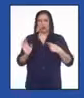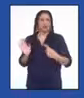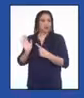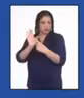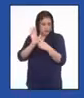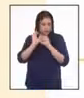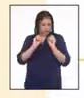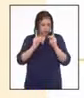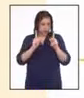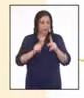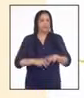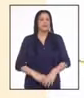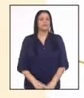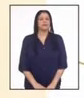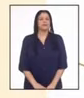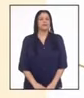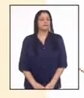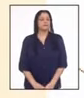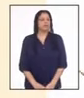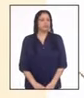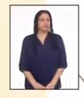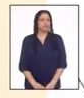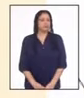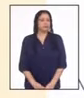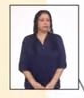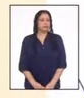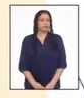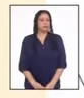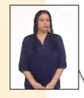muestro.